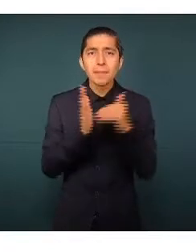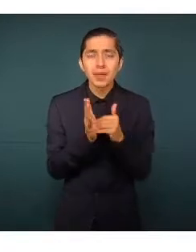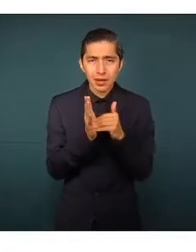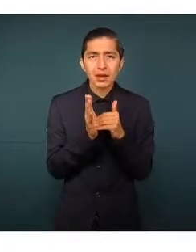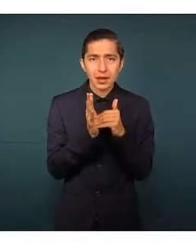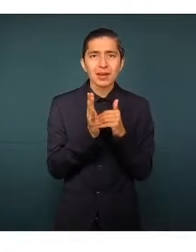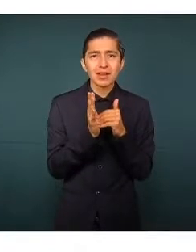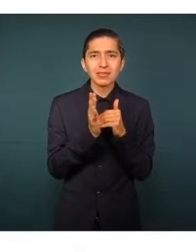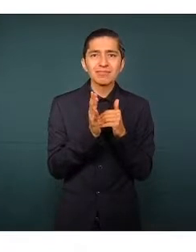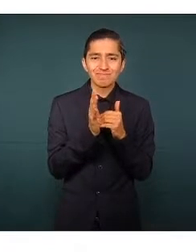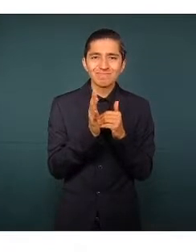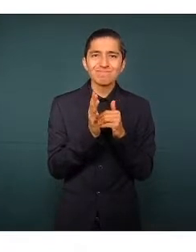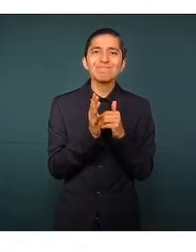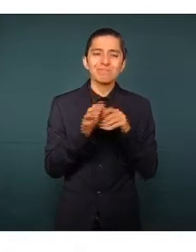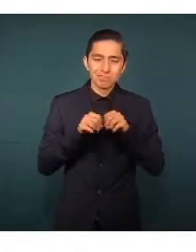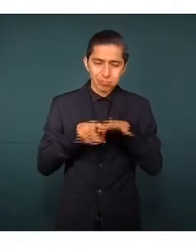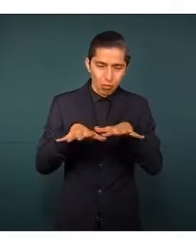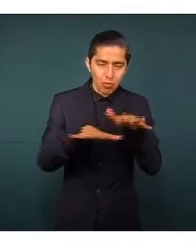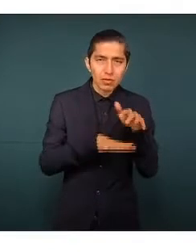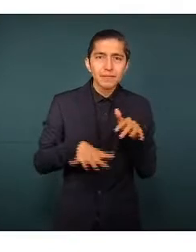elementos, y de estos